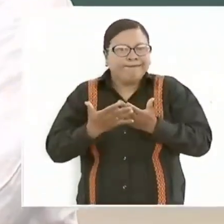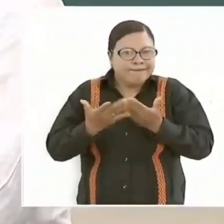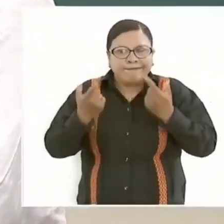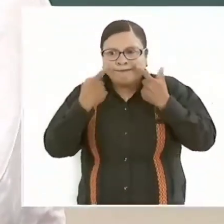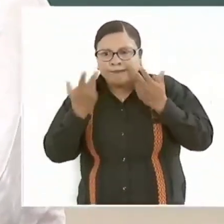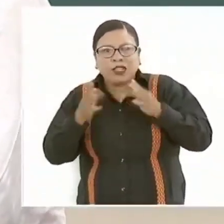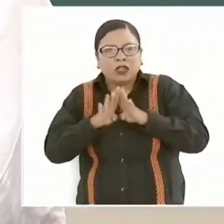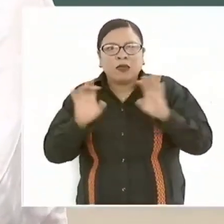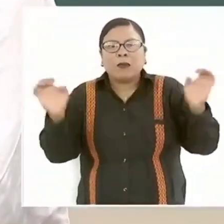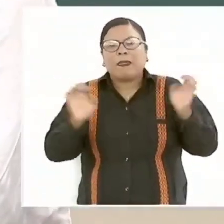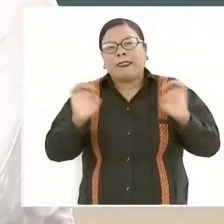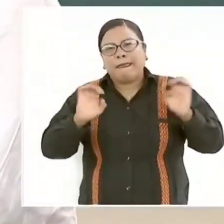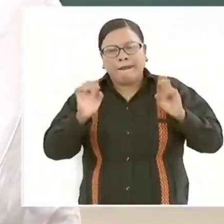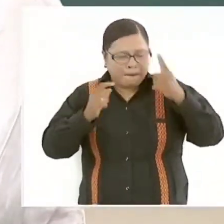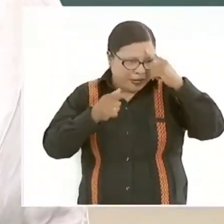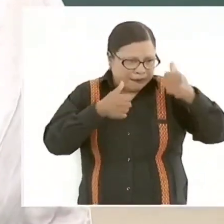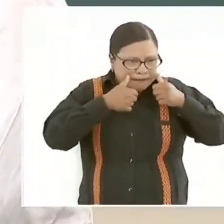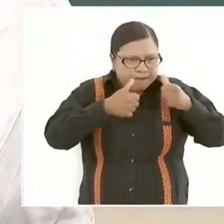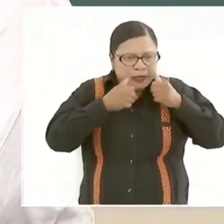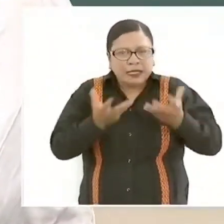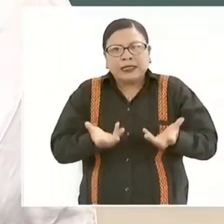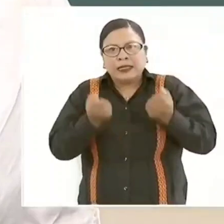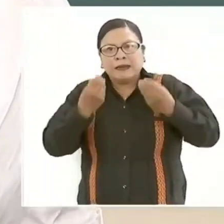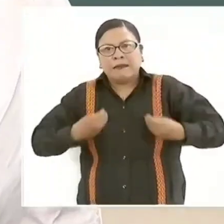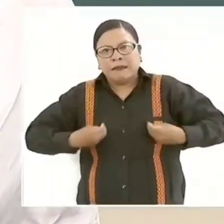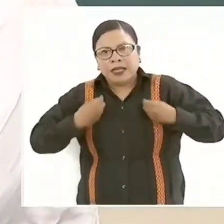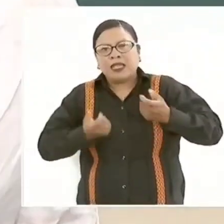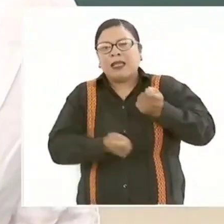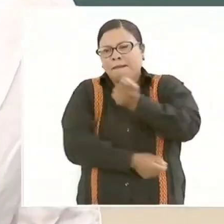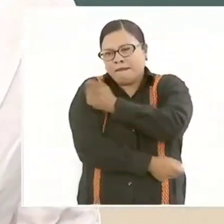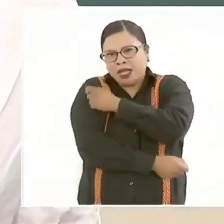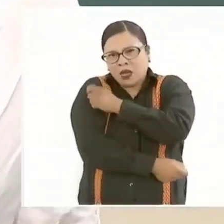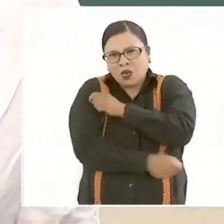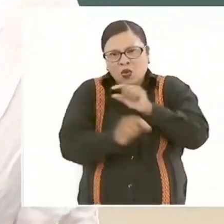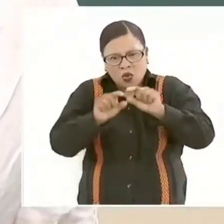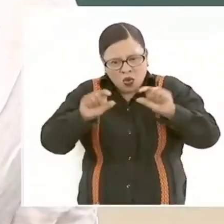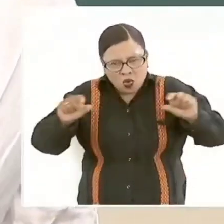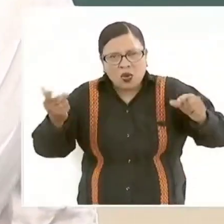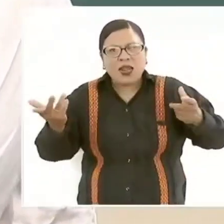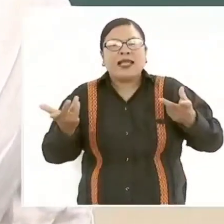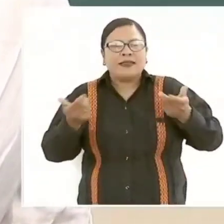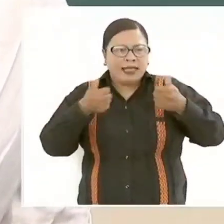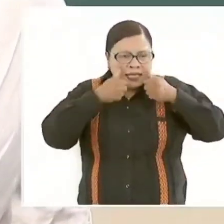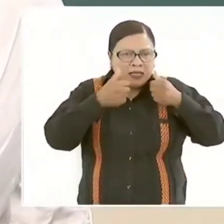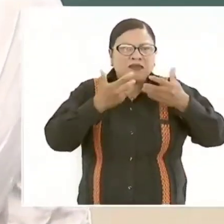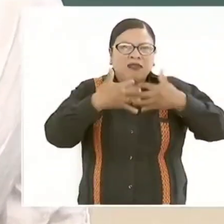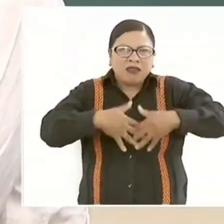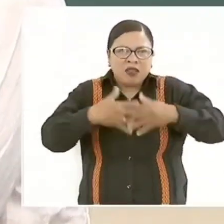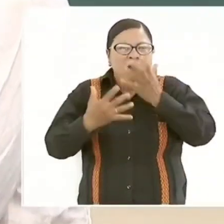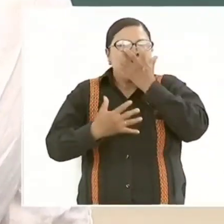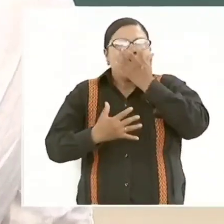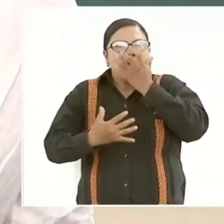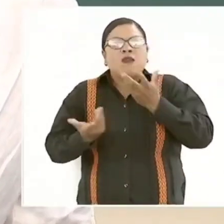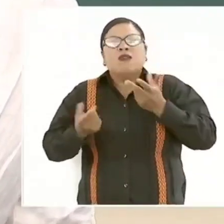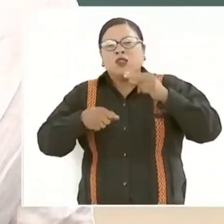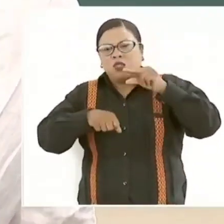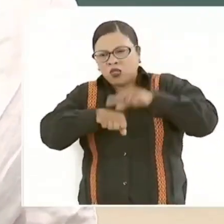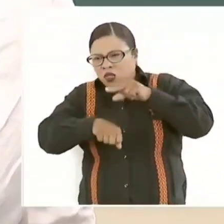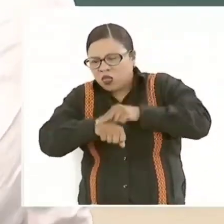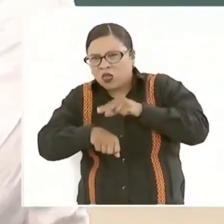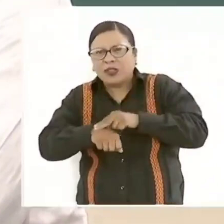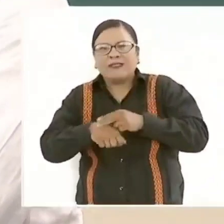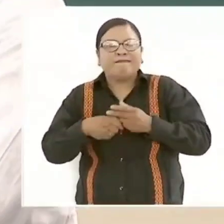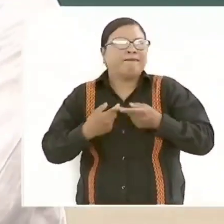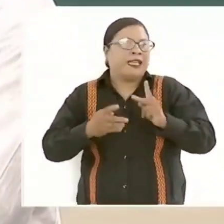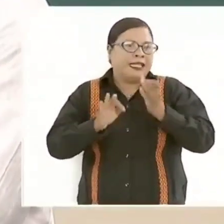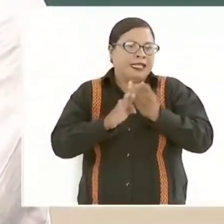actuar en emergencia para salvar vidas, conseguir vacunas, equipos, personal médico, pero